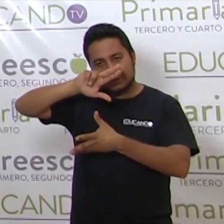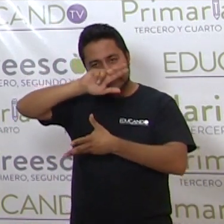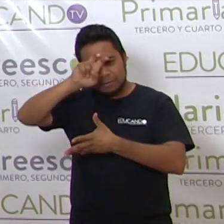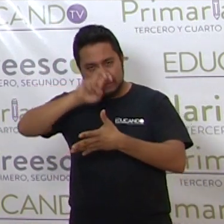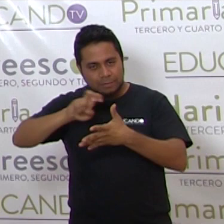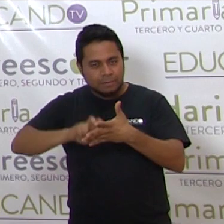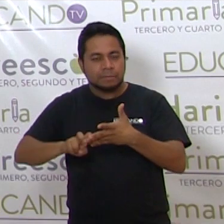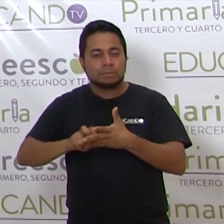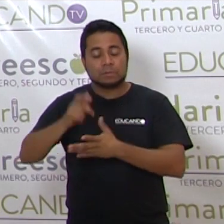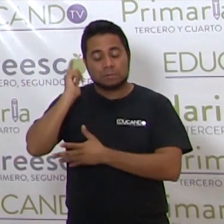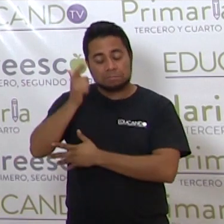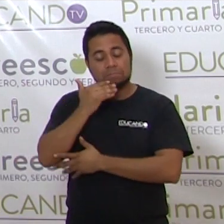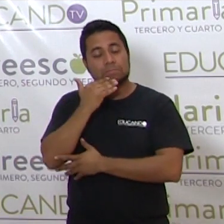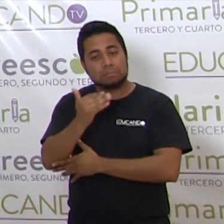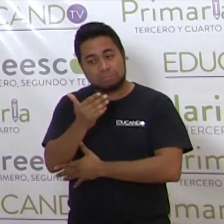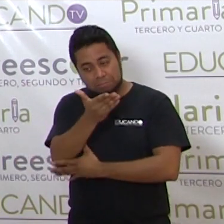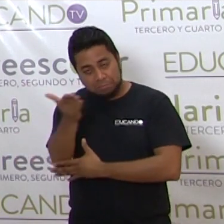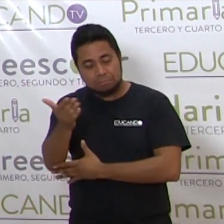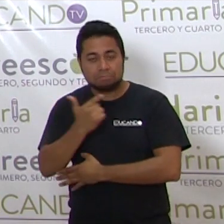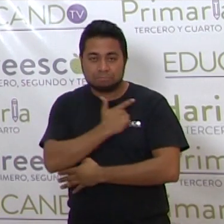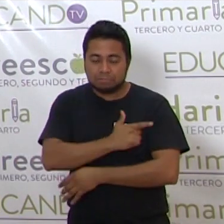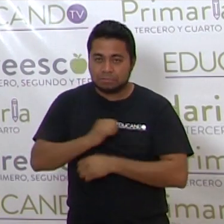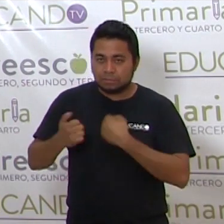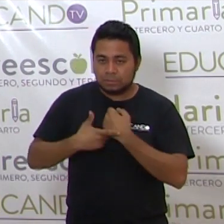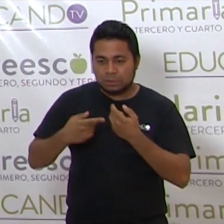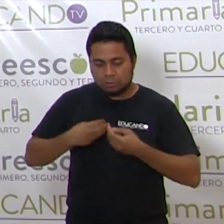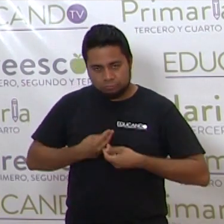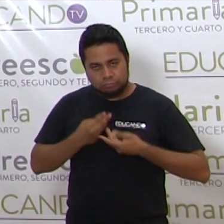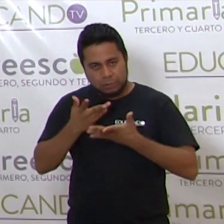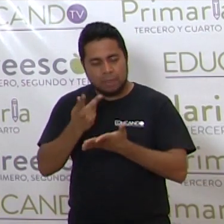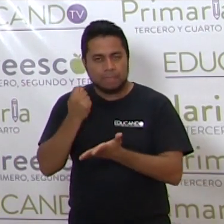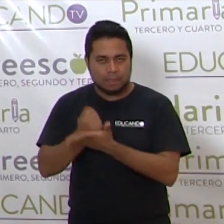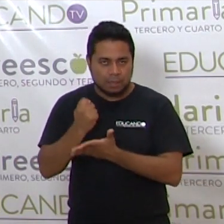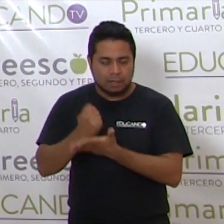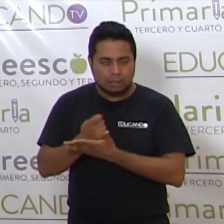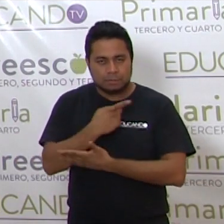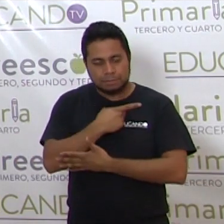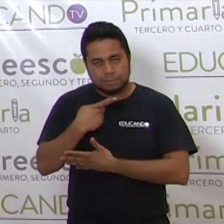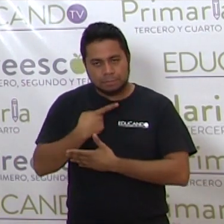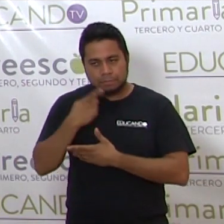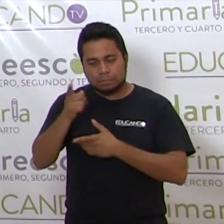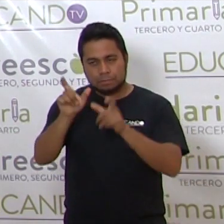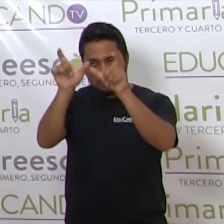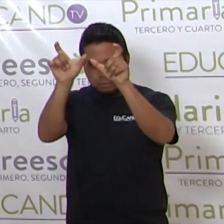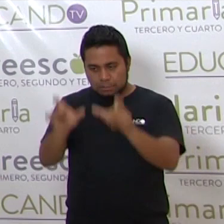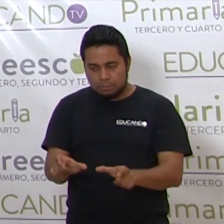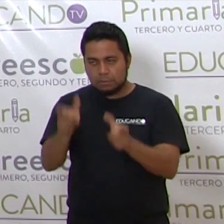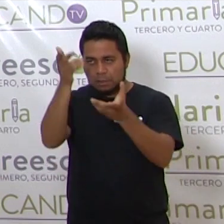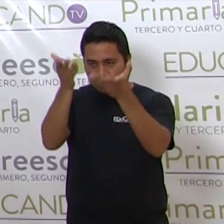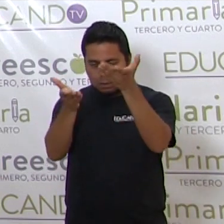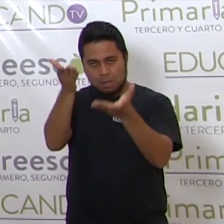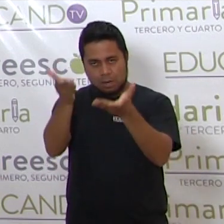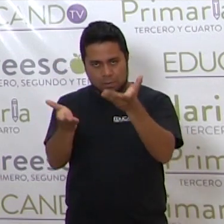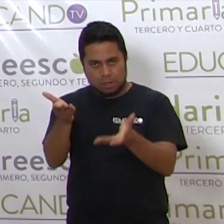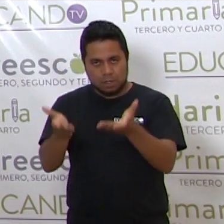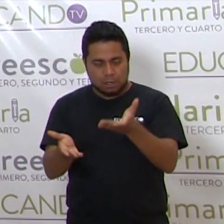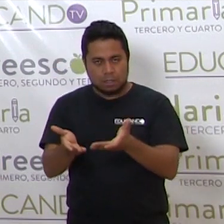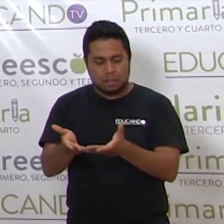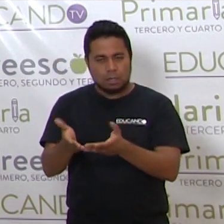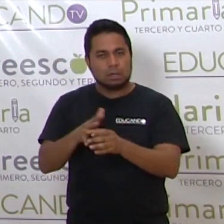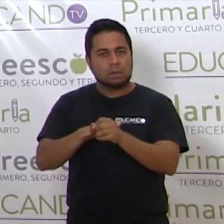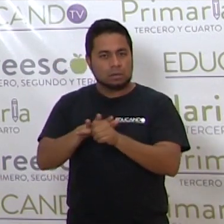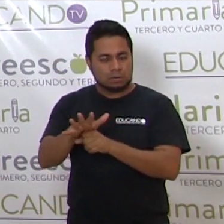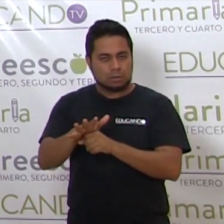también y les dejo una tarea tienen que hacer una tabla comparativa de